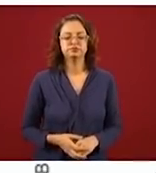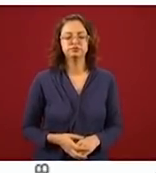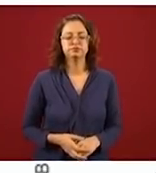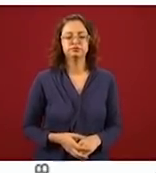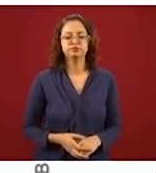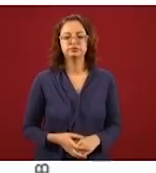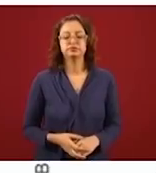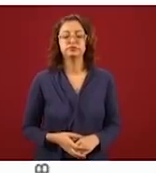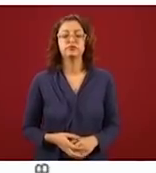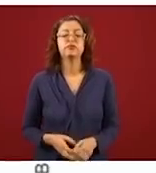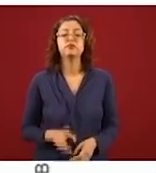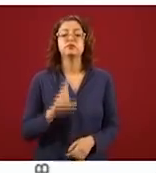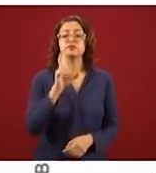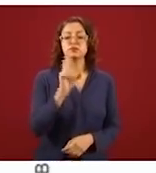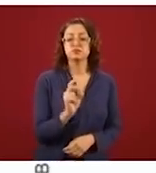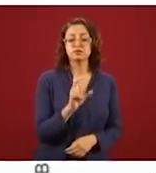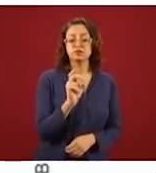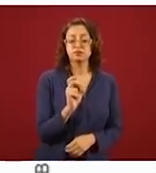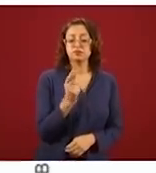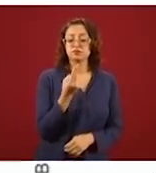Del 30 de noviembre